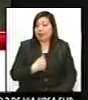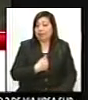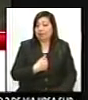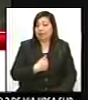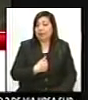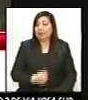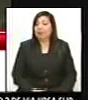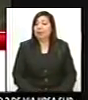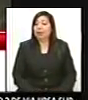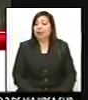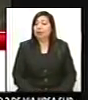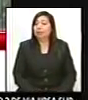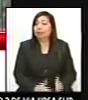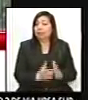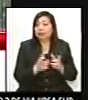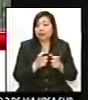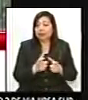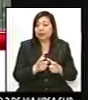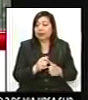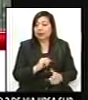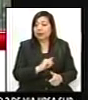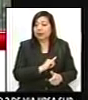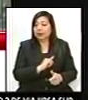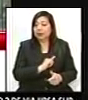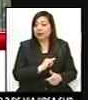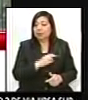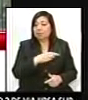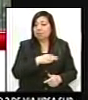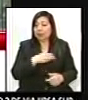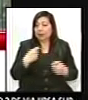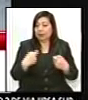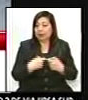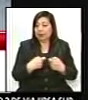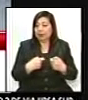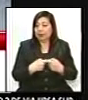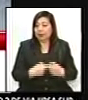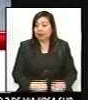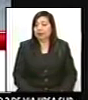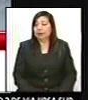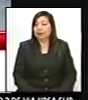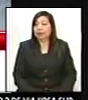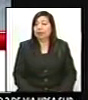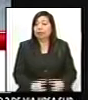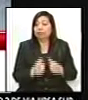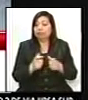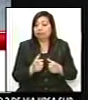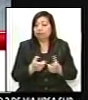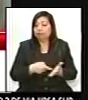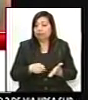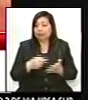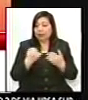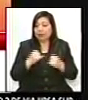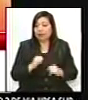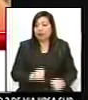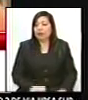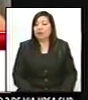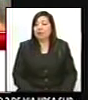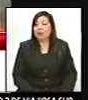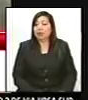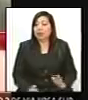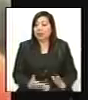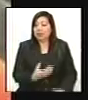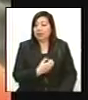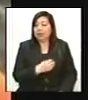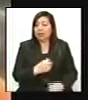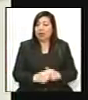Al respecto, el órgano de control institucional del Ministerio de Energía y Minas efectuó una acción de control y emitió el informe de auditoría del 15